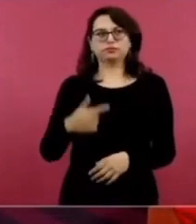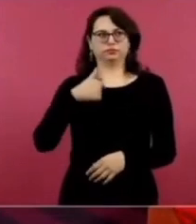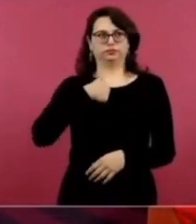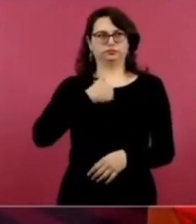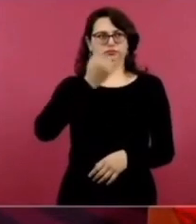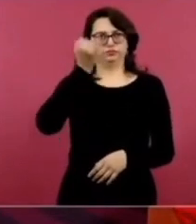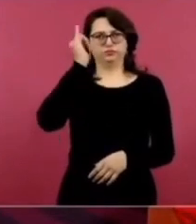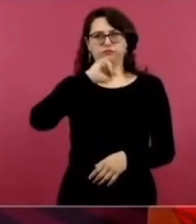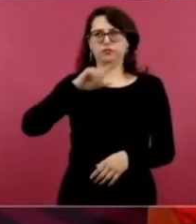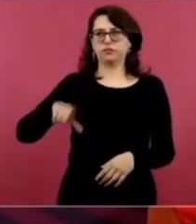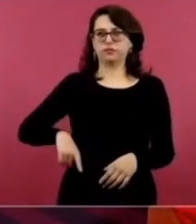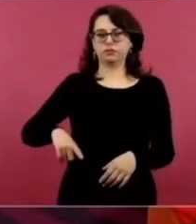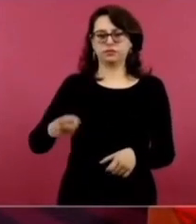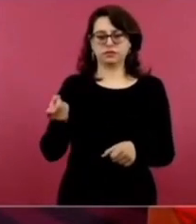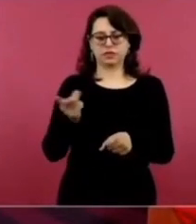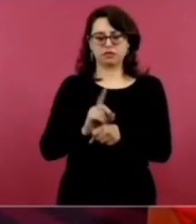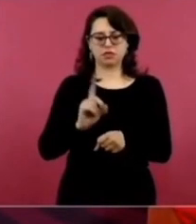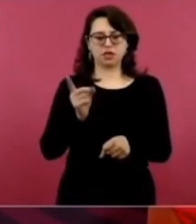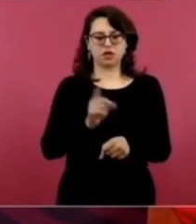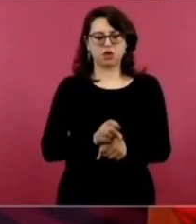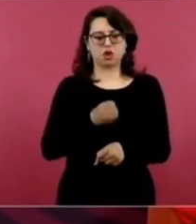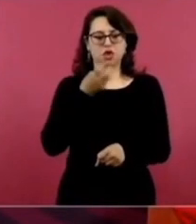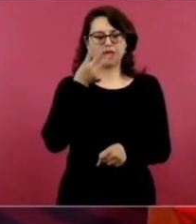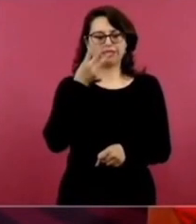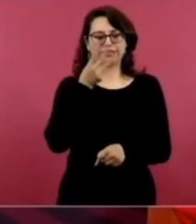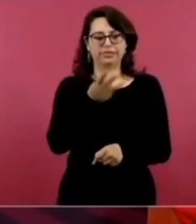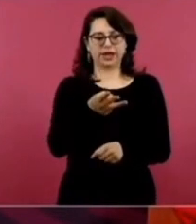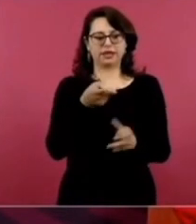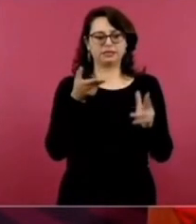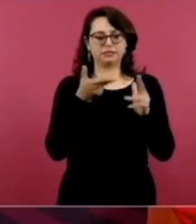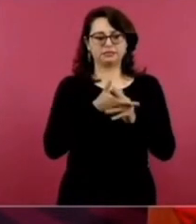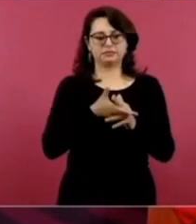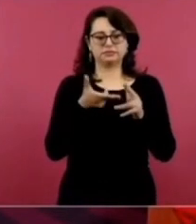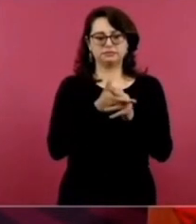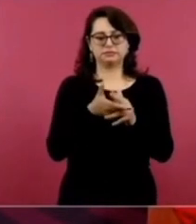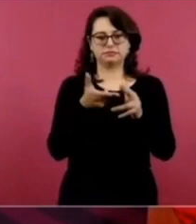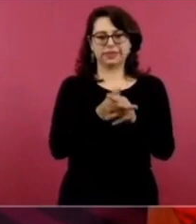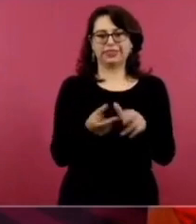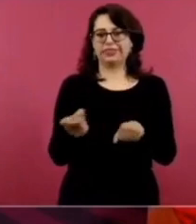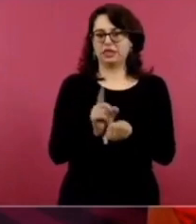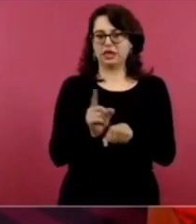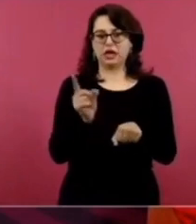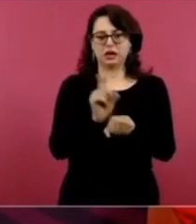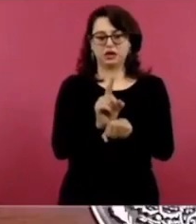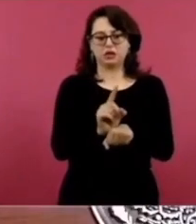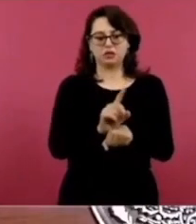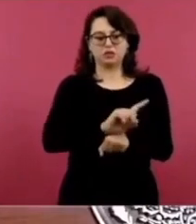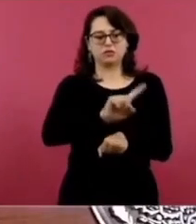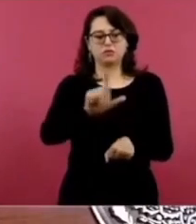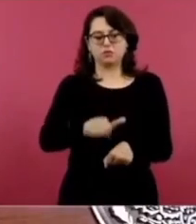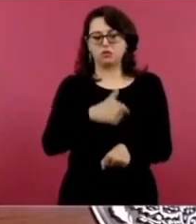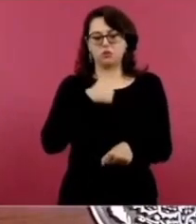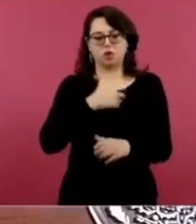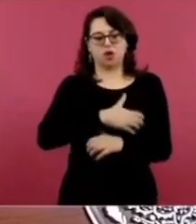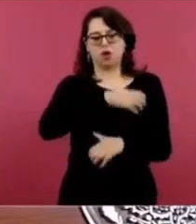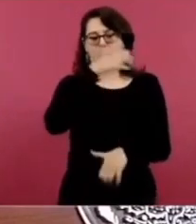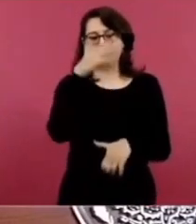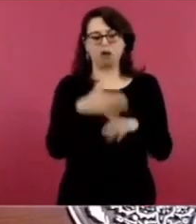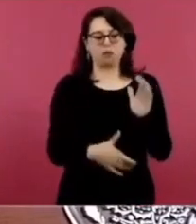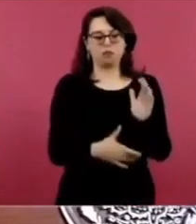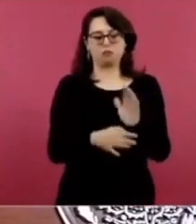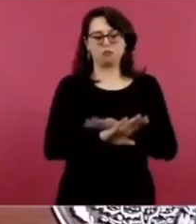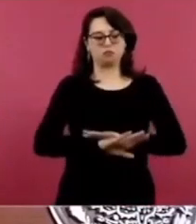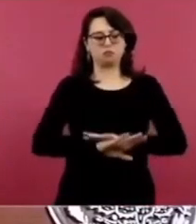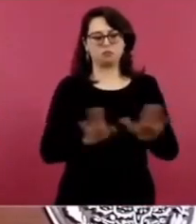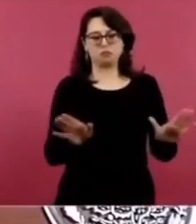diarios, lo dejé en menos de 2. No había en ese entonces